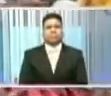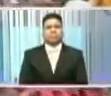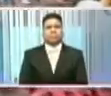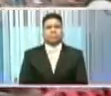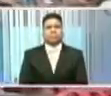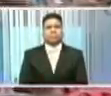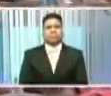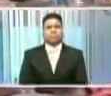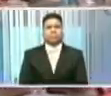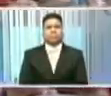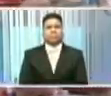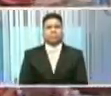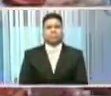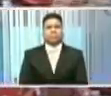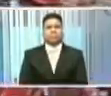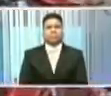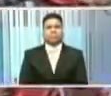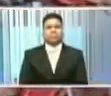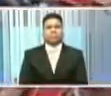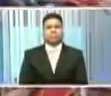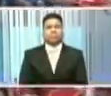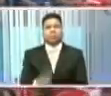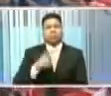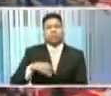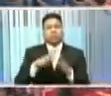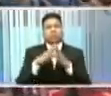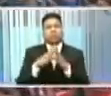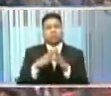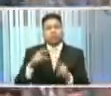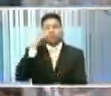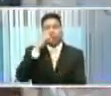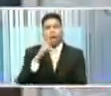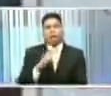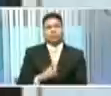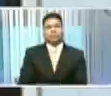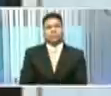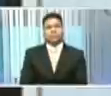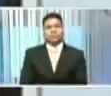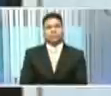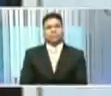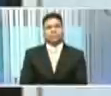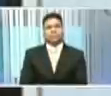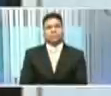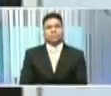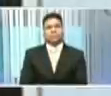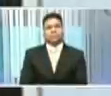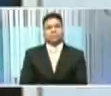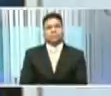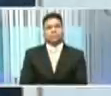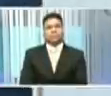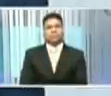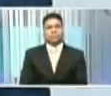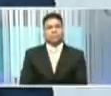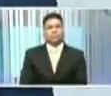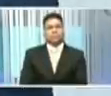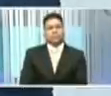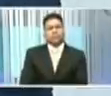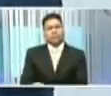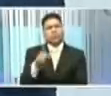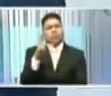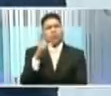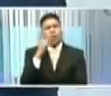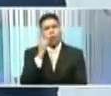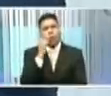Ustedes son la historia bella de estos años. José Alejandro, José